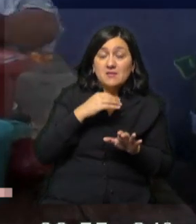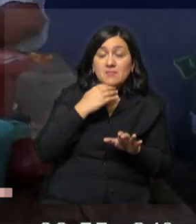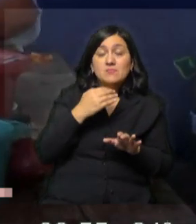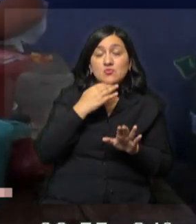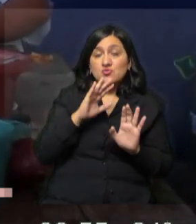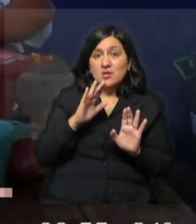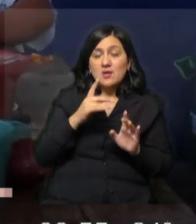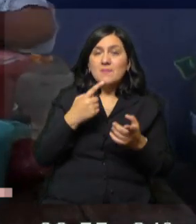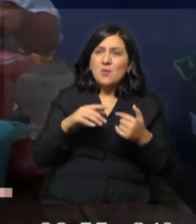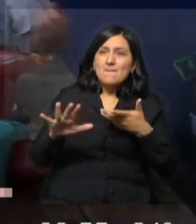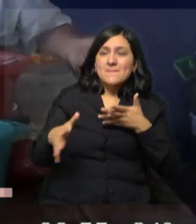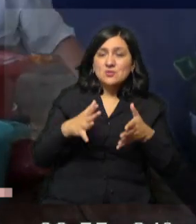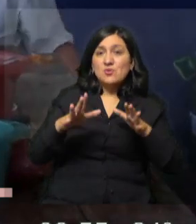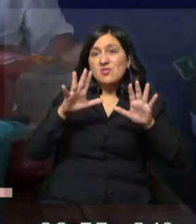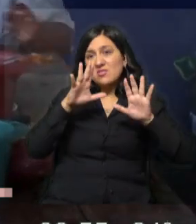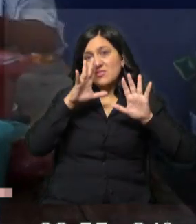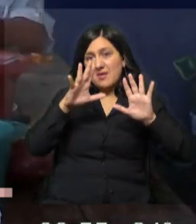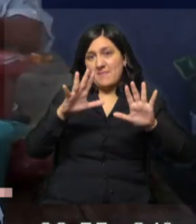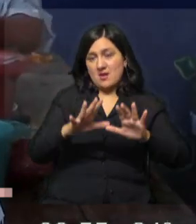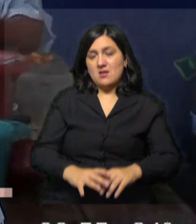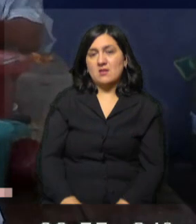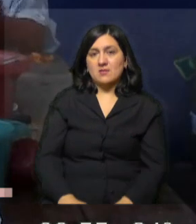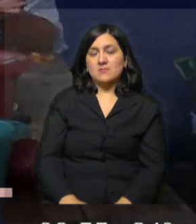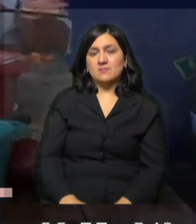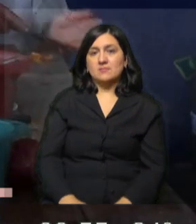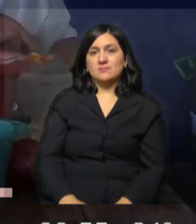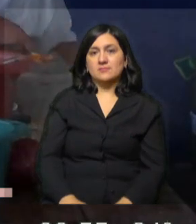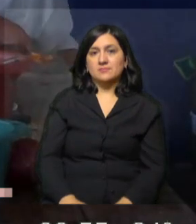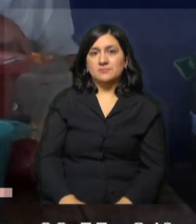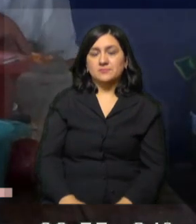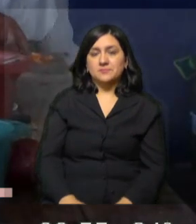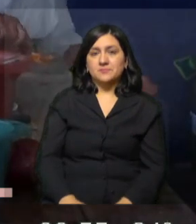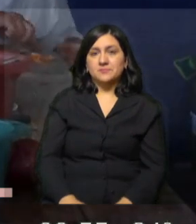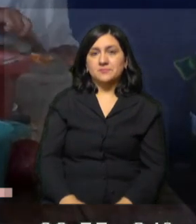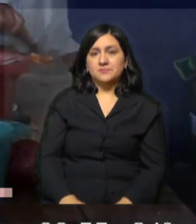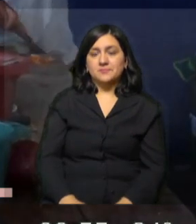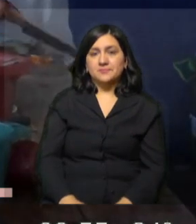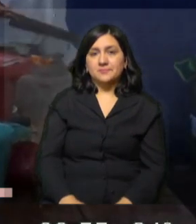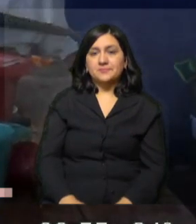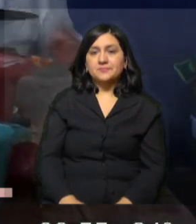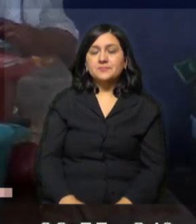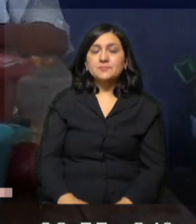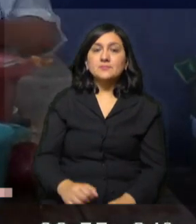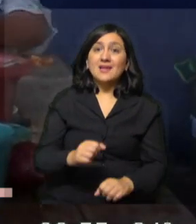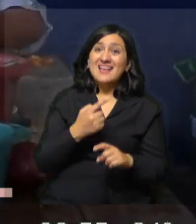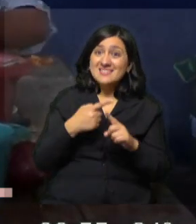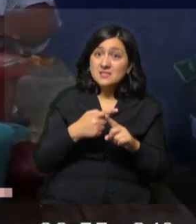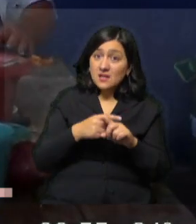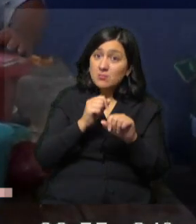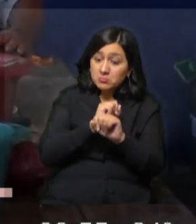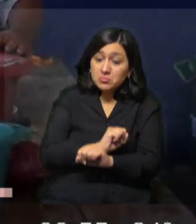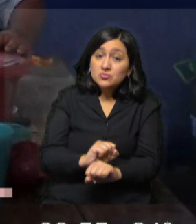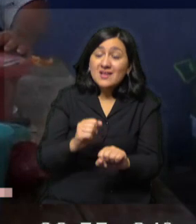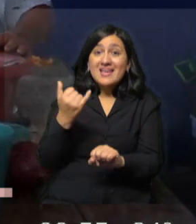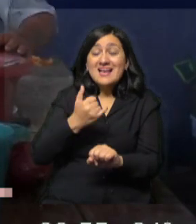exacto no tengo, pero sí, la última vez que se habló de personas, hay unas 10.000 personas en el barrio. Bien, ¿puede ser, existe la posibilidad de que haya